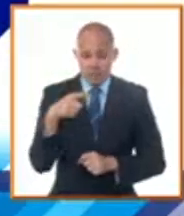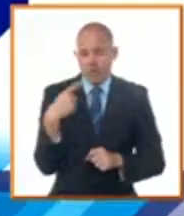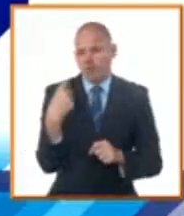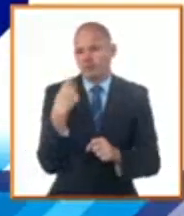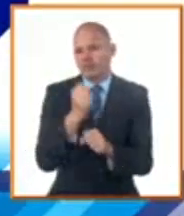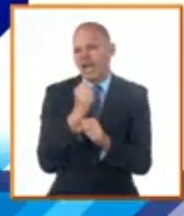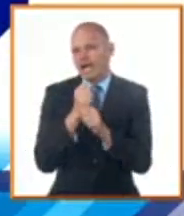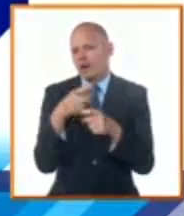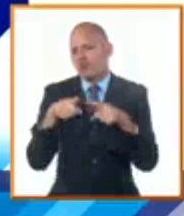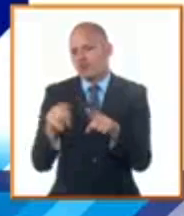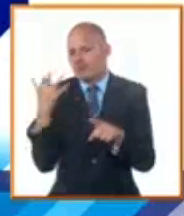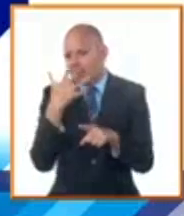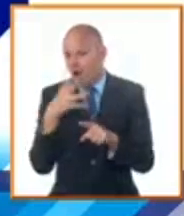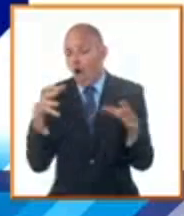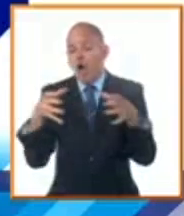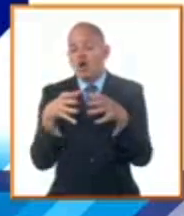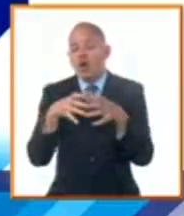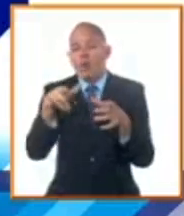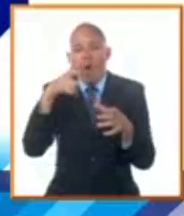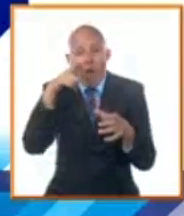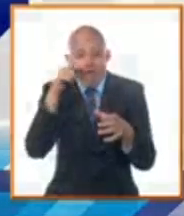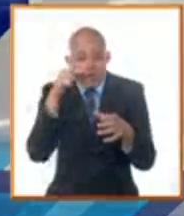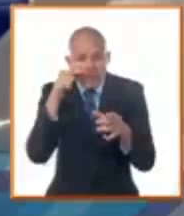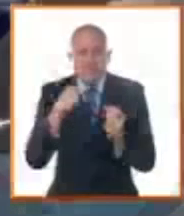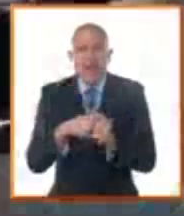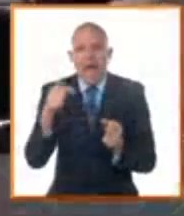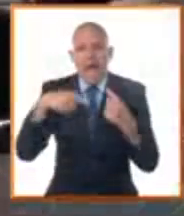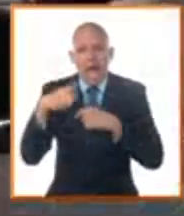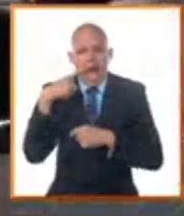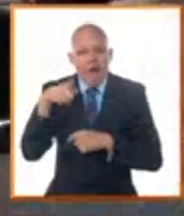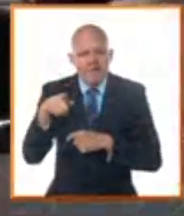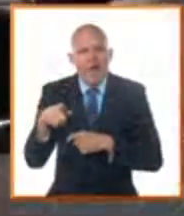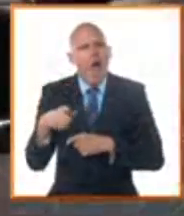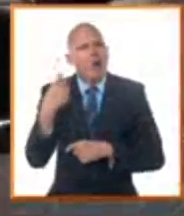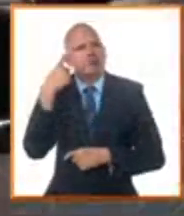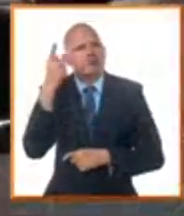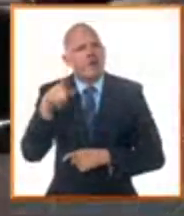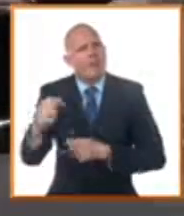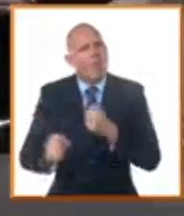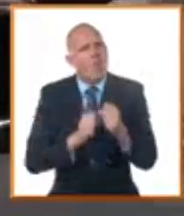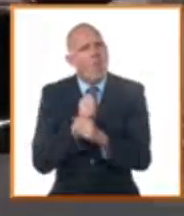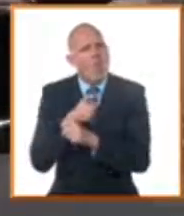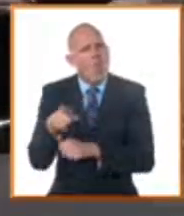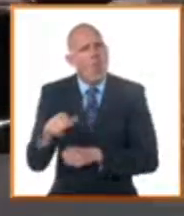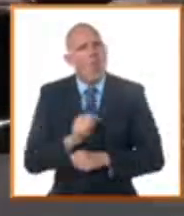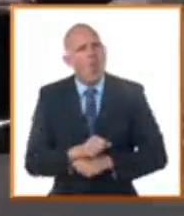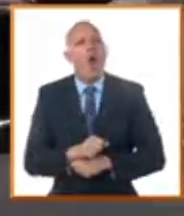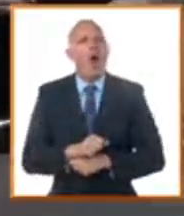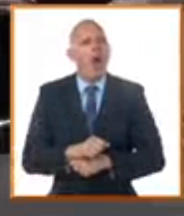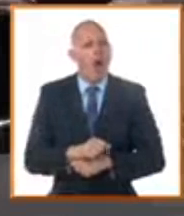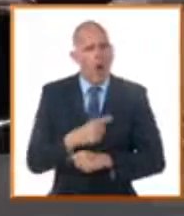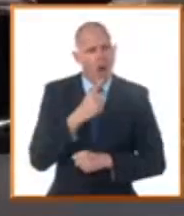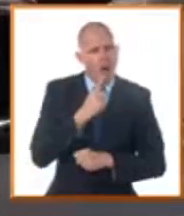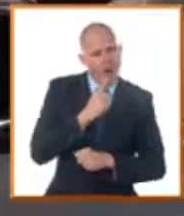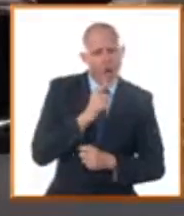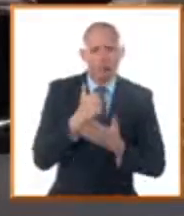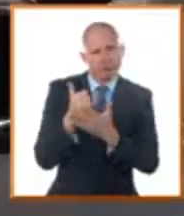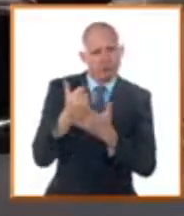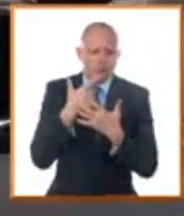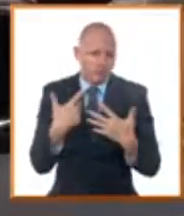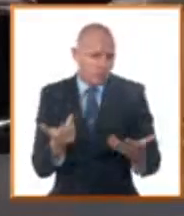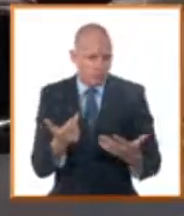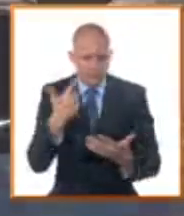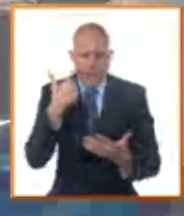pasado descubrimos que utiliza intensamente TransferMóvil, y de ahí que nos decidimos ayudarlos en mejorar